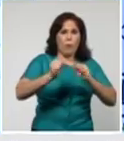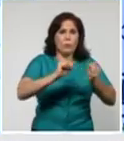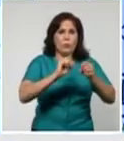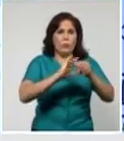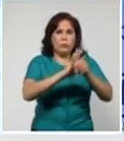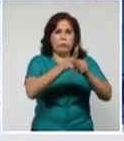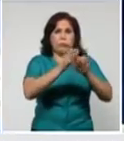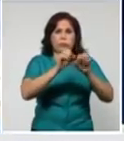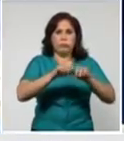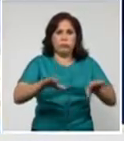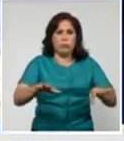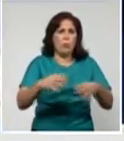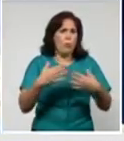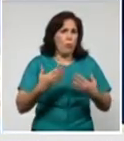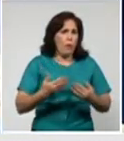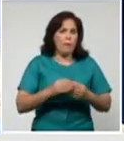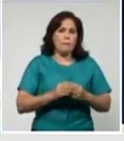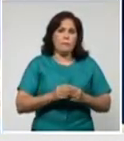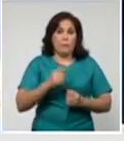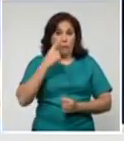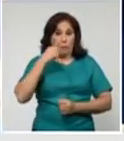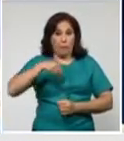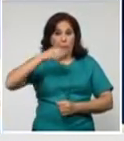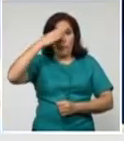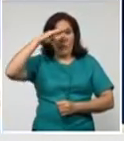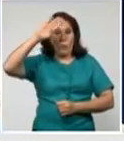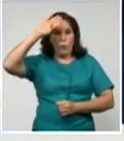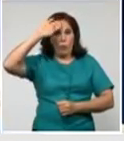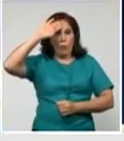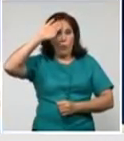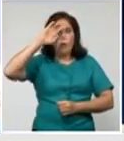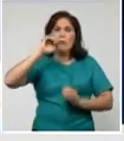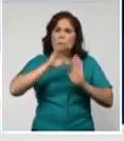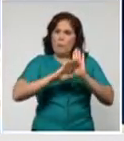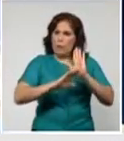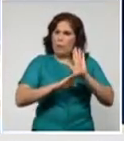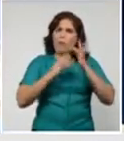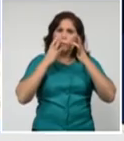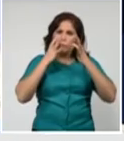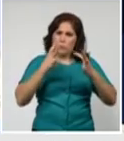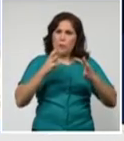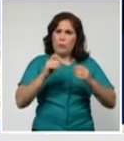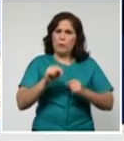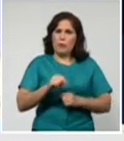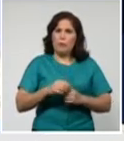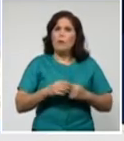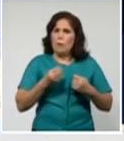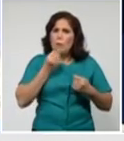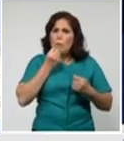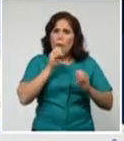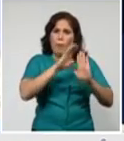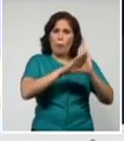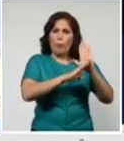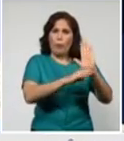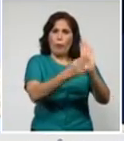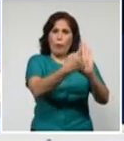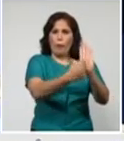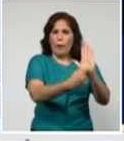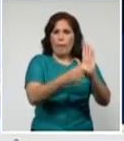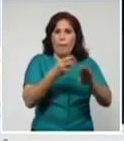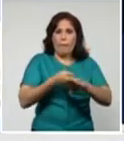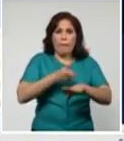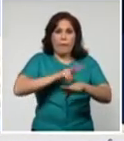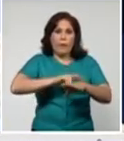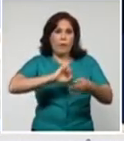epidemiológico? Mira, Cuba tiene un programa de prevención y control